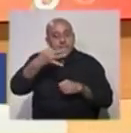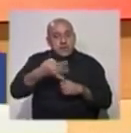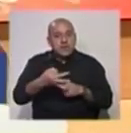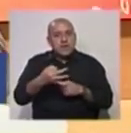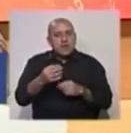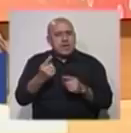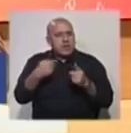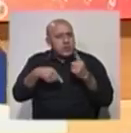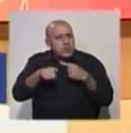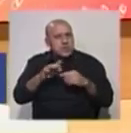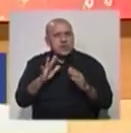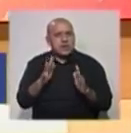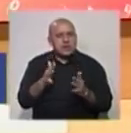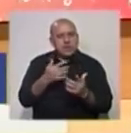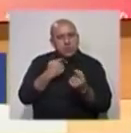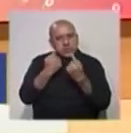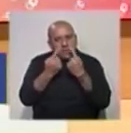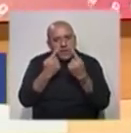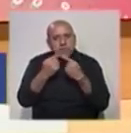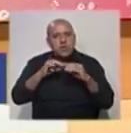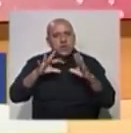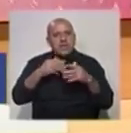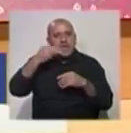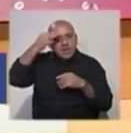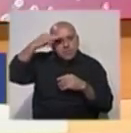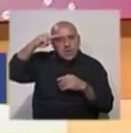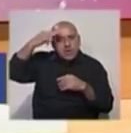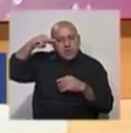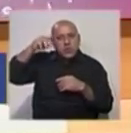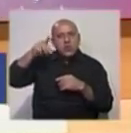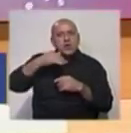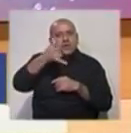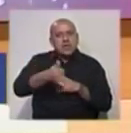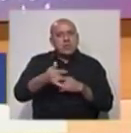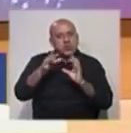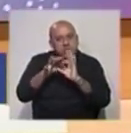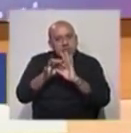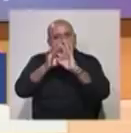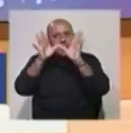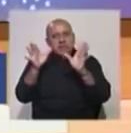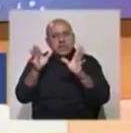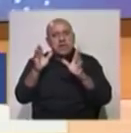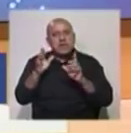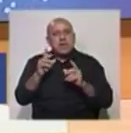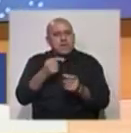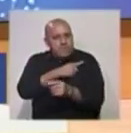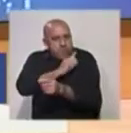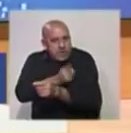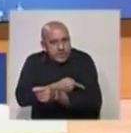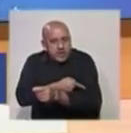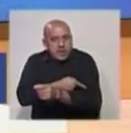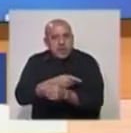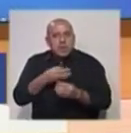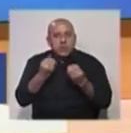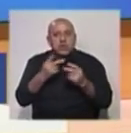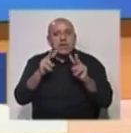¿Estamos hablando efectivamente de que en México tenemos una democracia plenamente consolidada porque la secuencia electoral